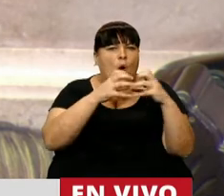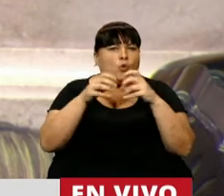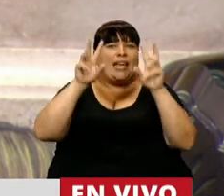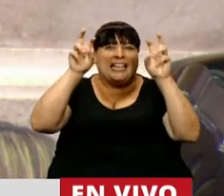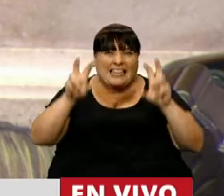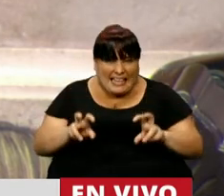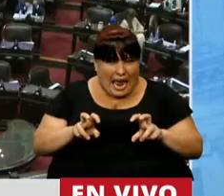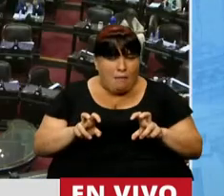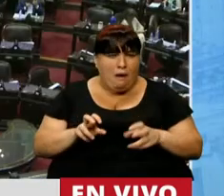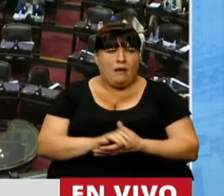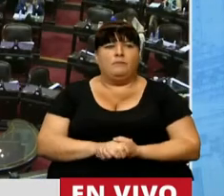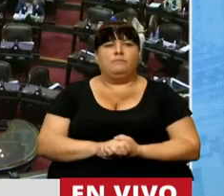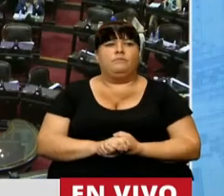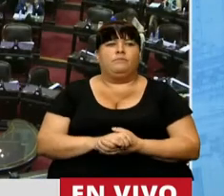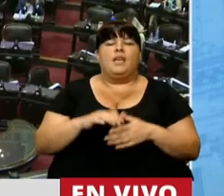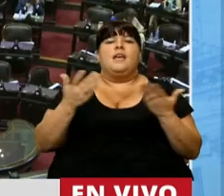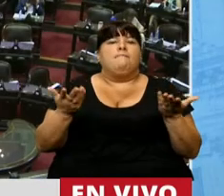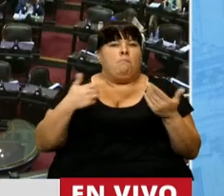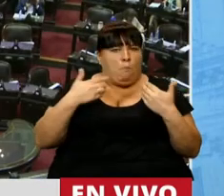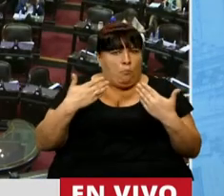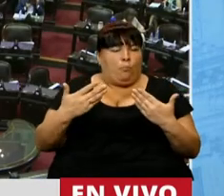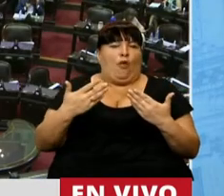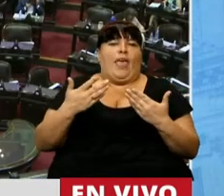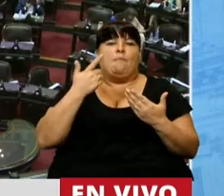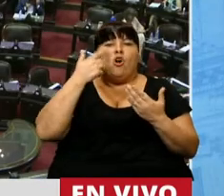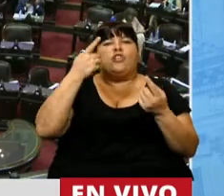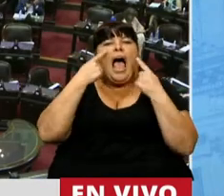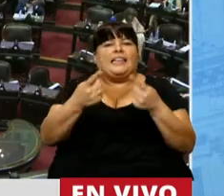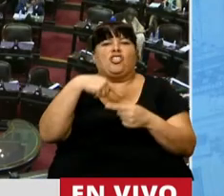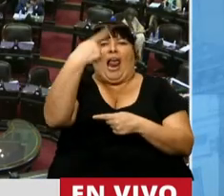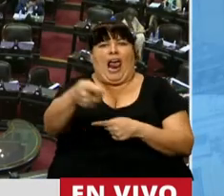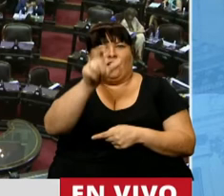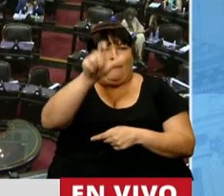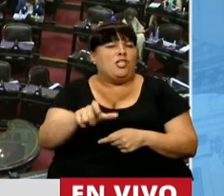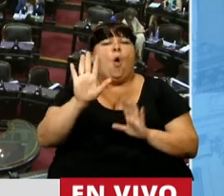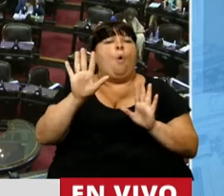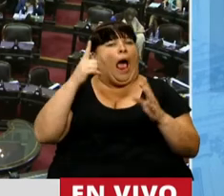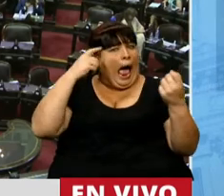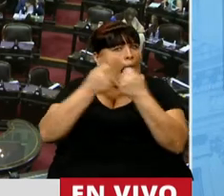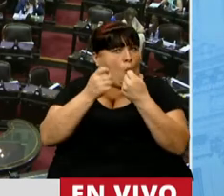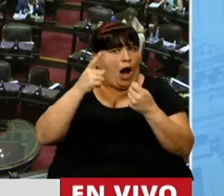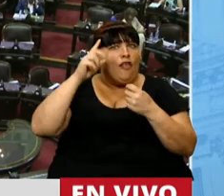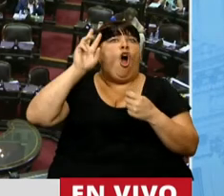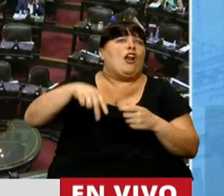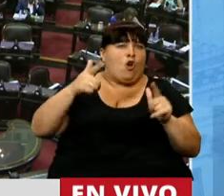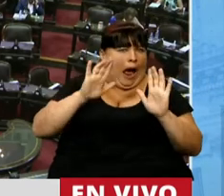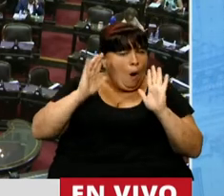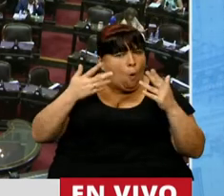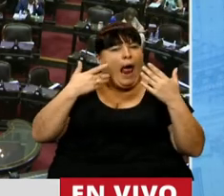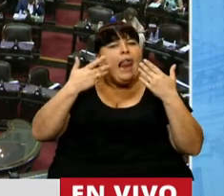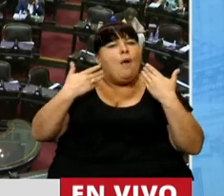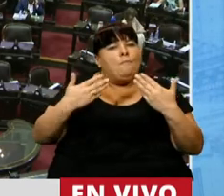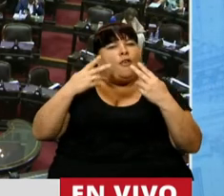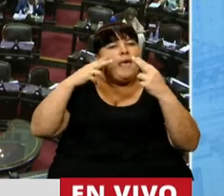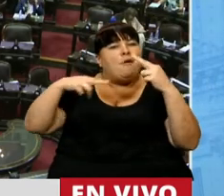esas cosas, y si tenemos la capacidad para escuchar al que está enfrente, aunque no todos la tengamos,